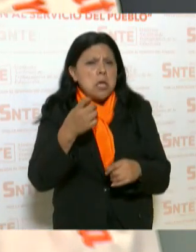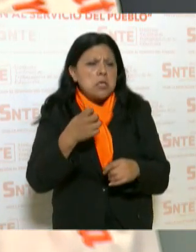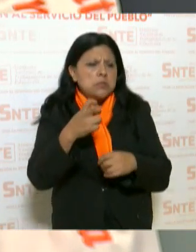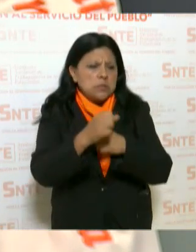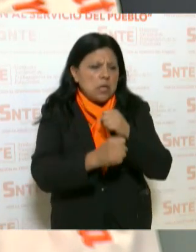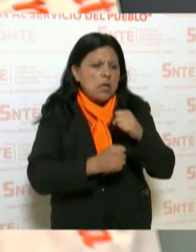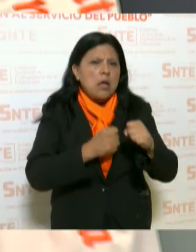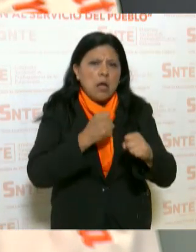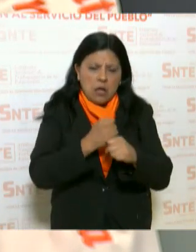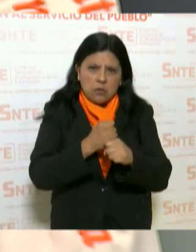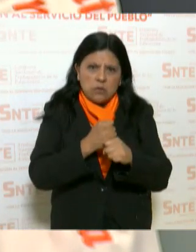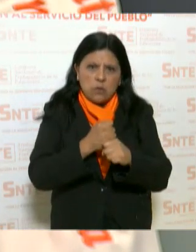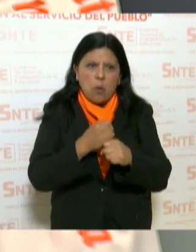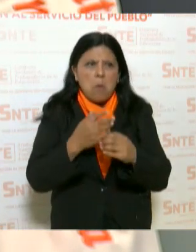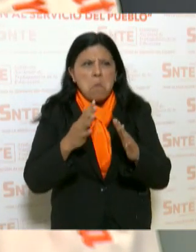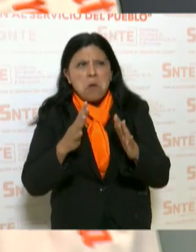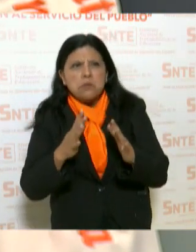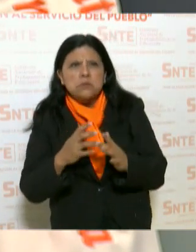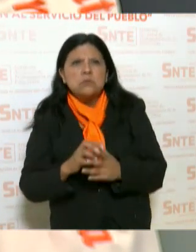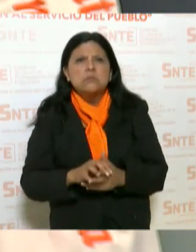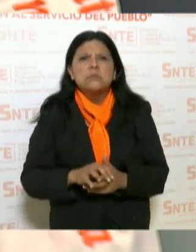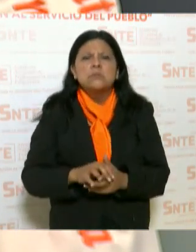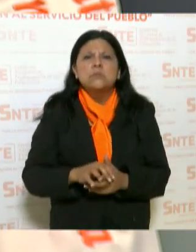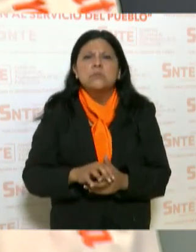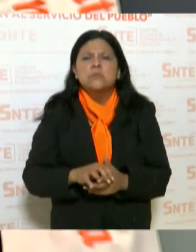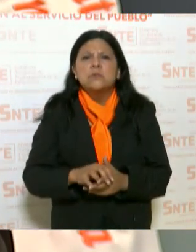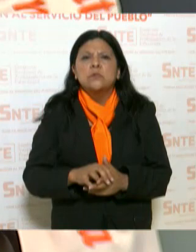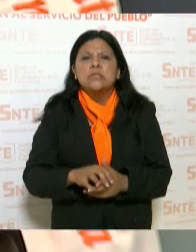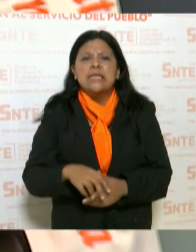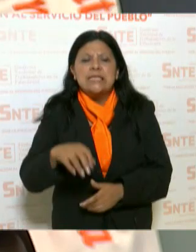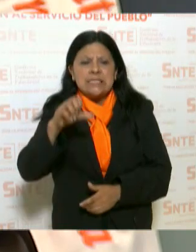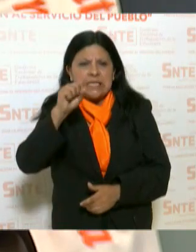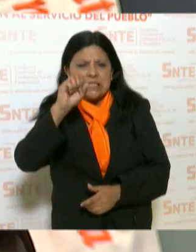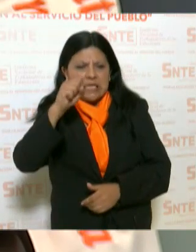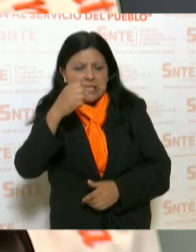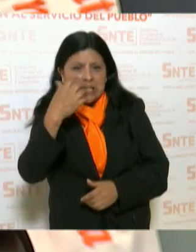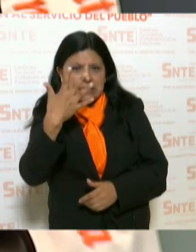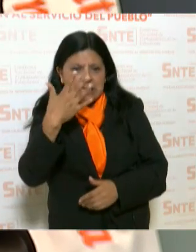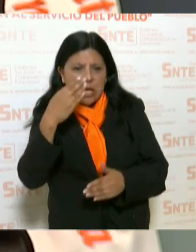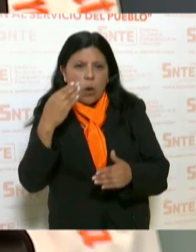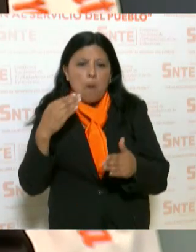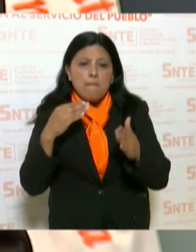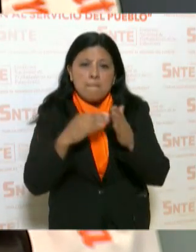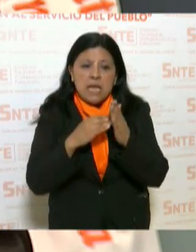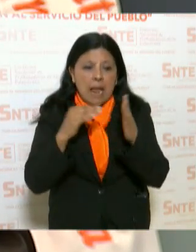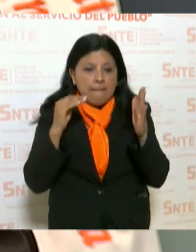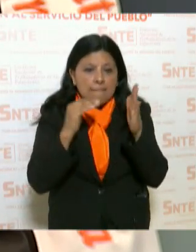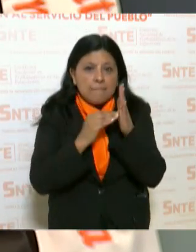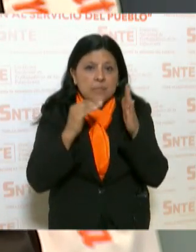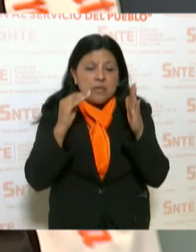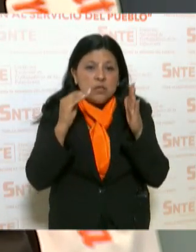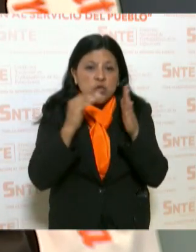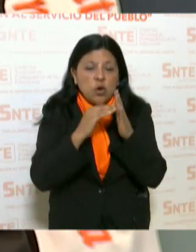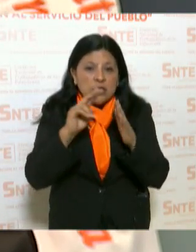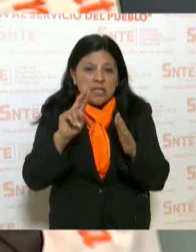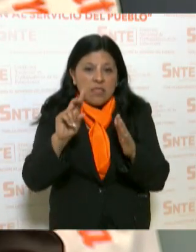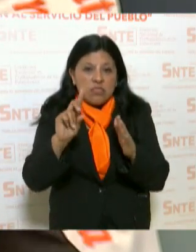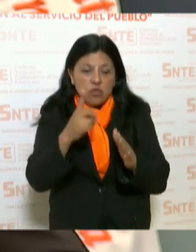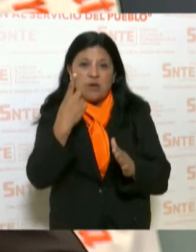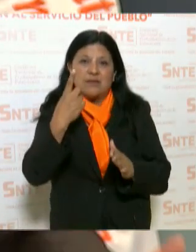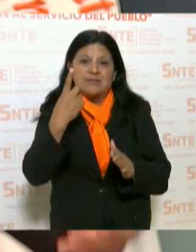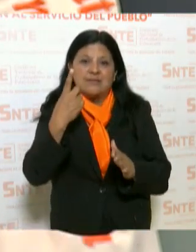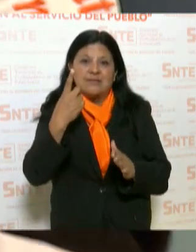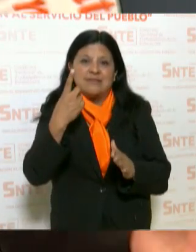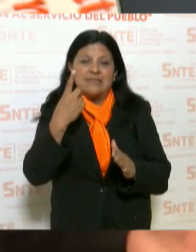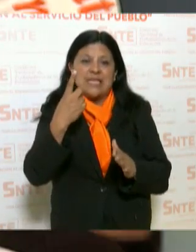a ser cerca de 65 mil millones de dólares que llega